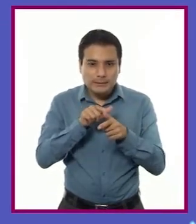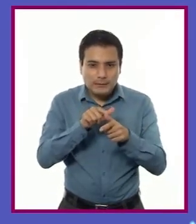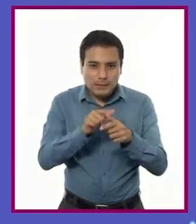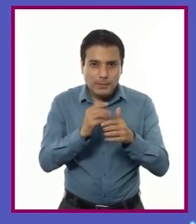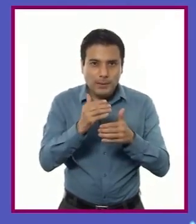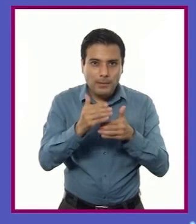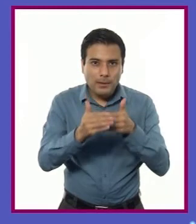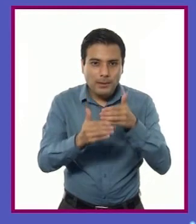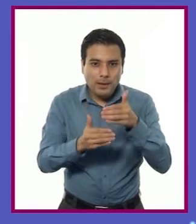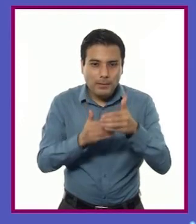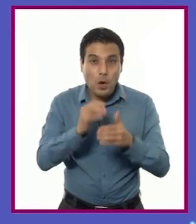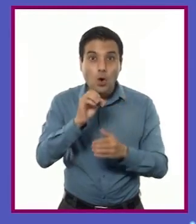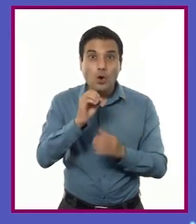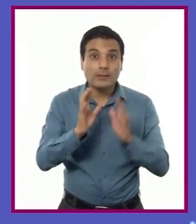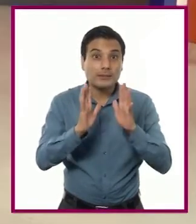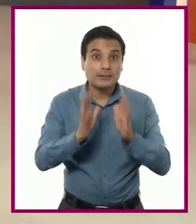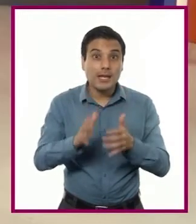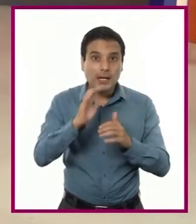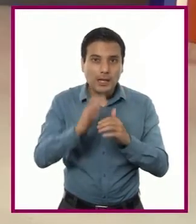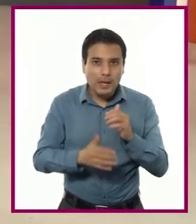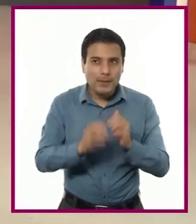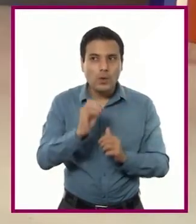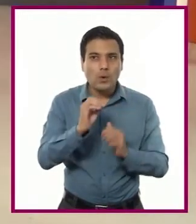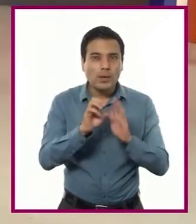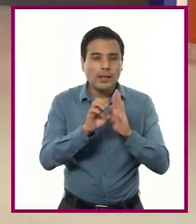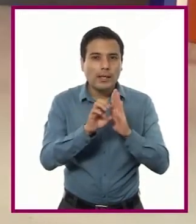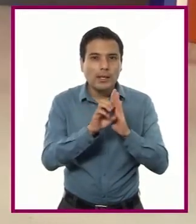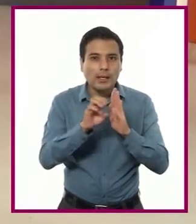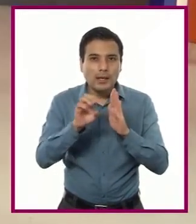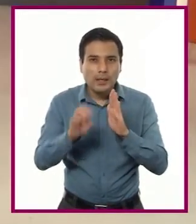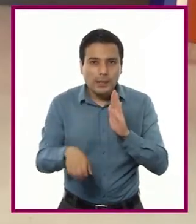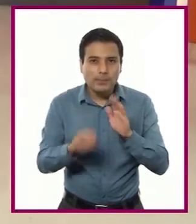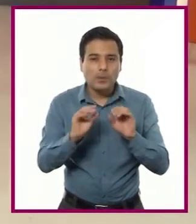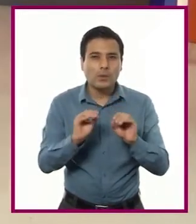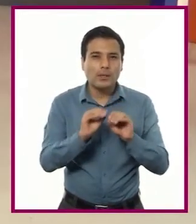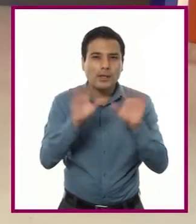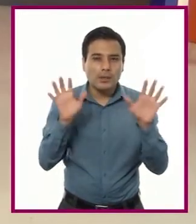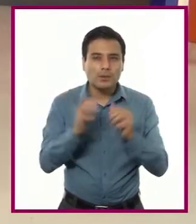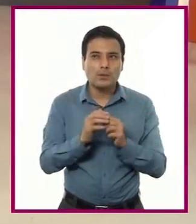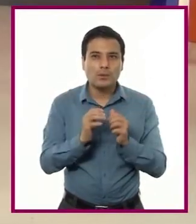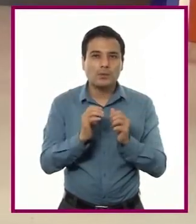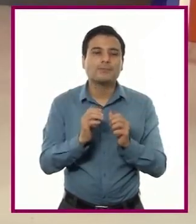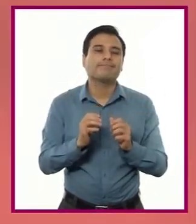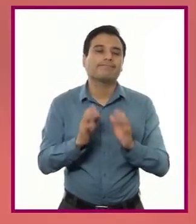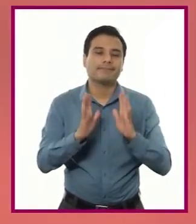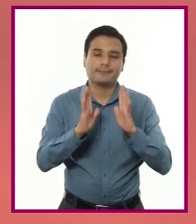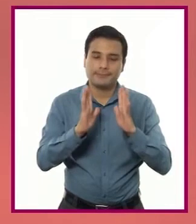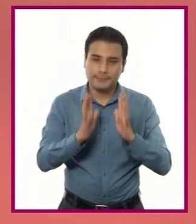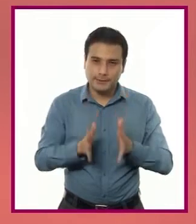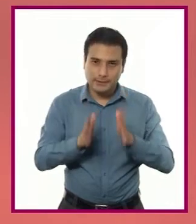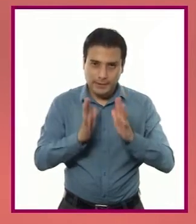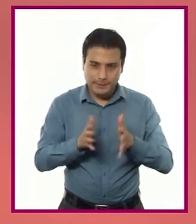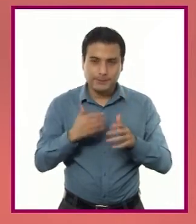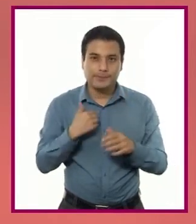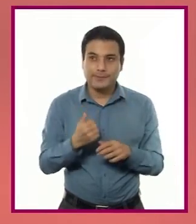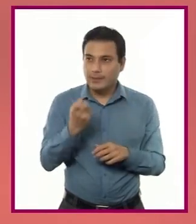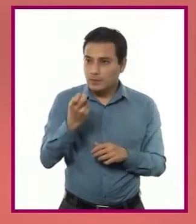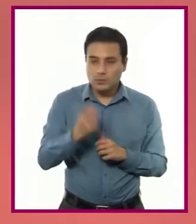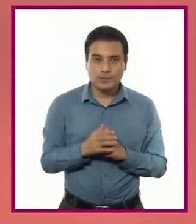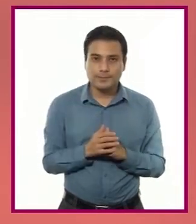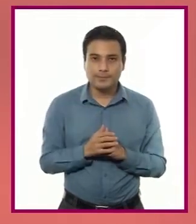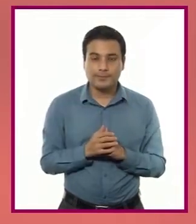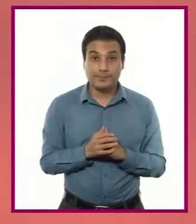o bien si procederemos a un ejemplo para clarificar o si de plano estamos finalizando. Justamente, y